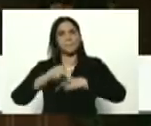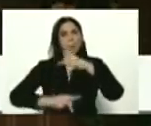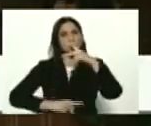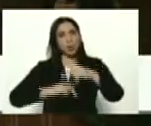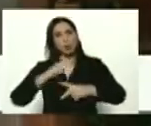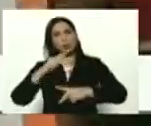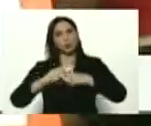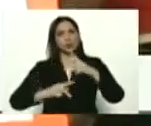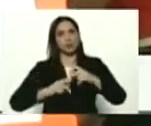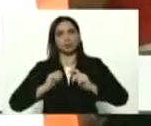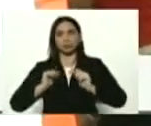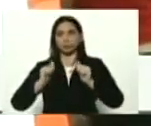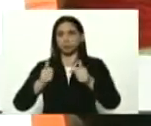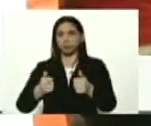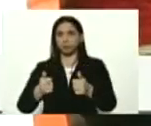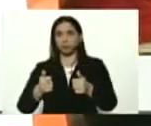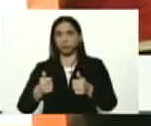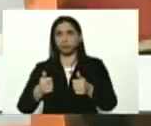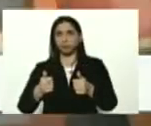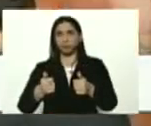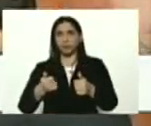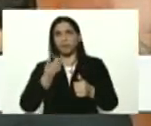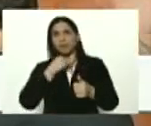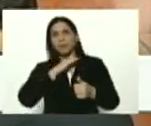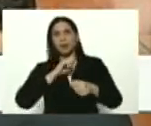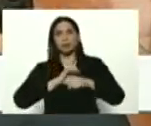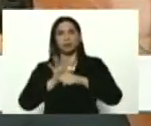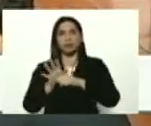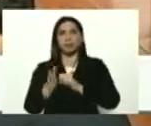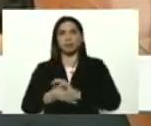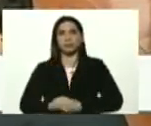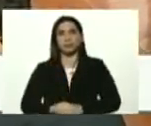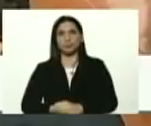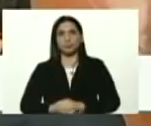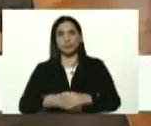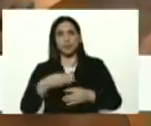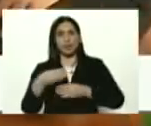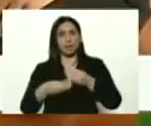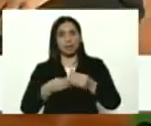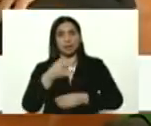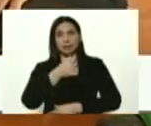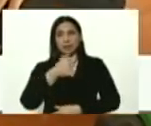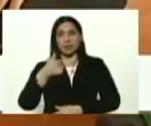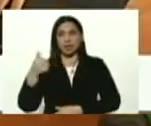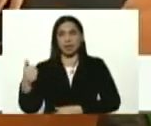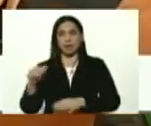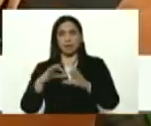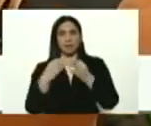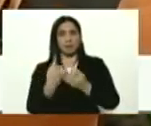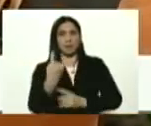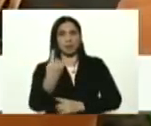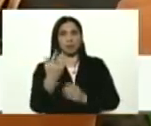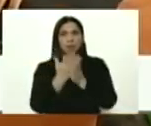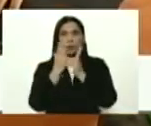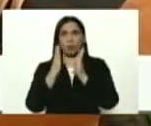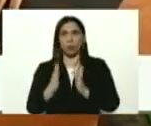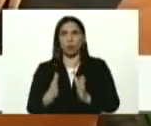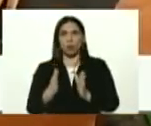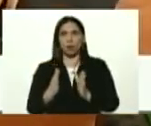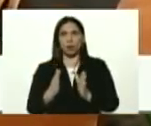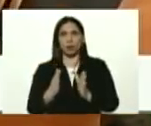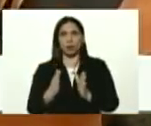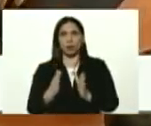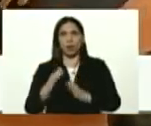abrió a partir de la pandemia del COVID-19, de hacer de cada familia una escuela. Ana